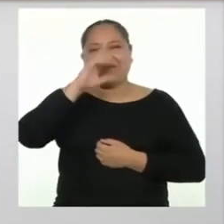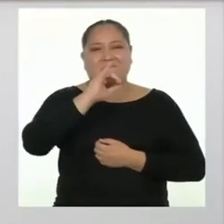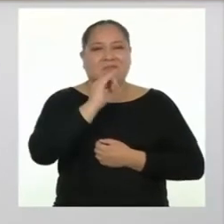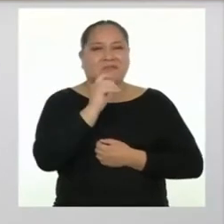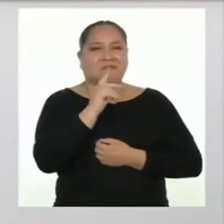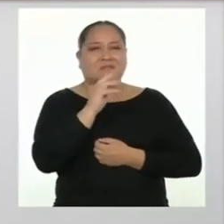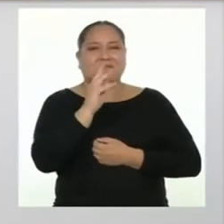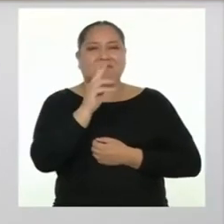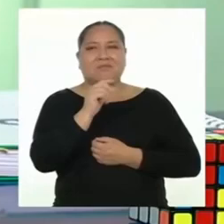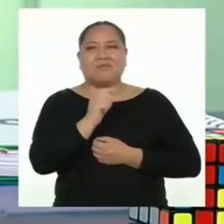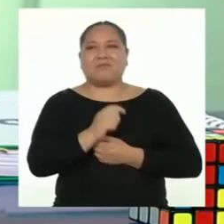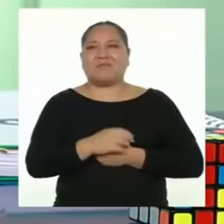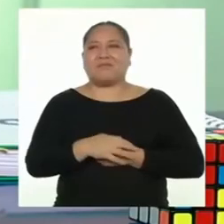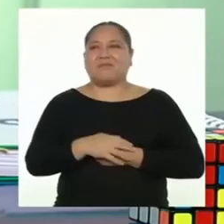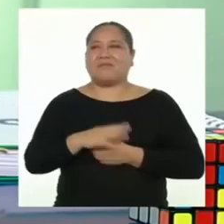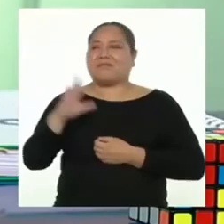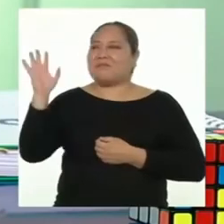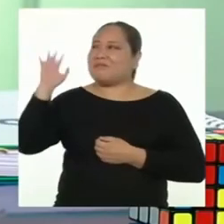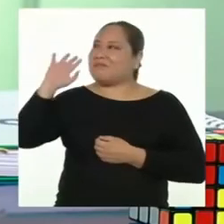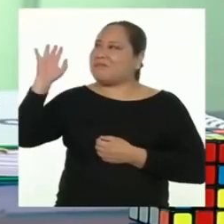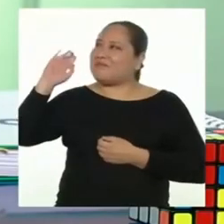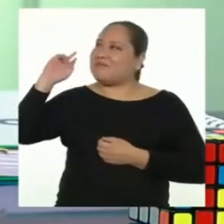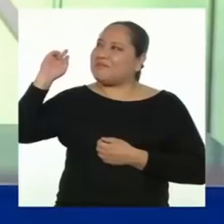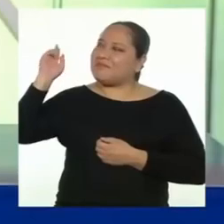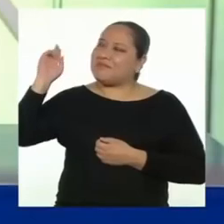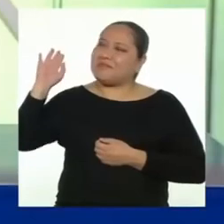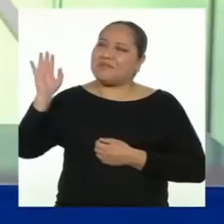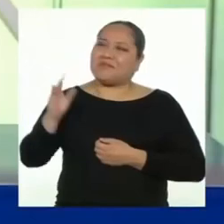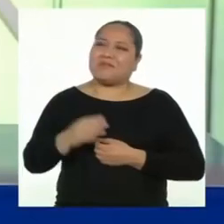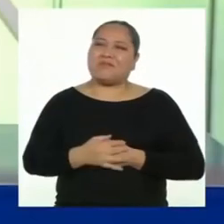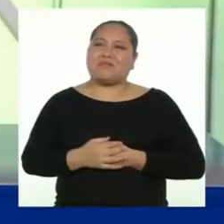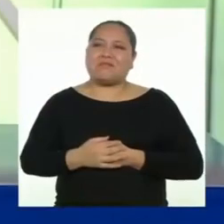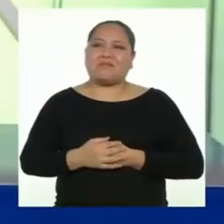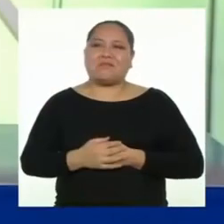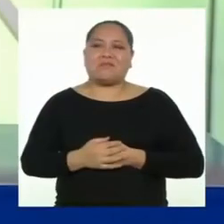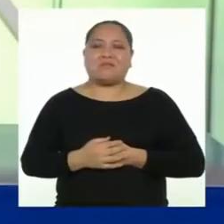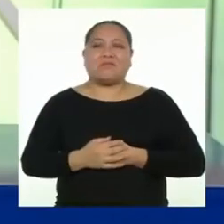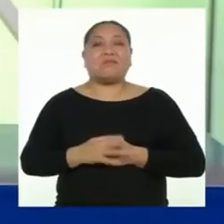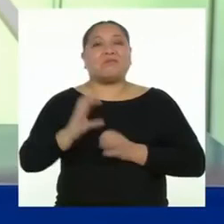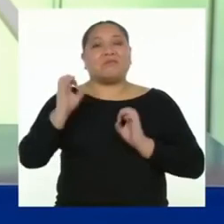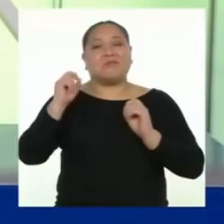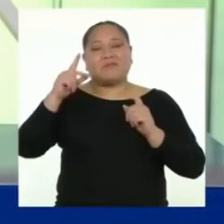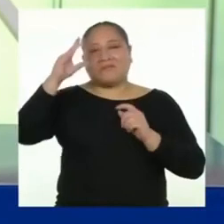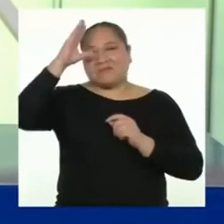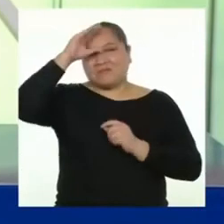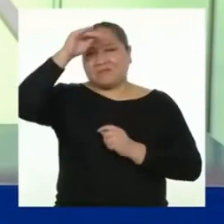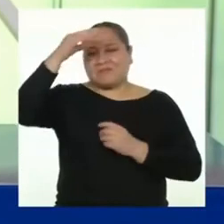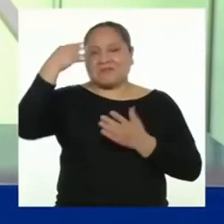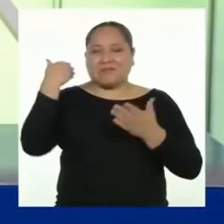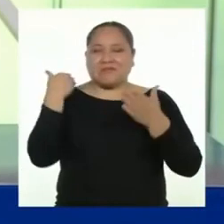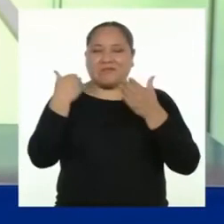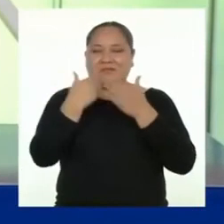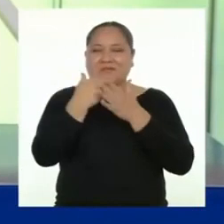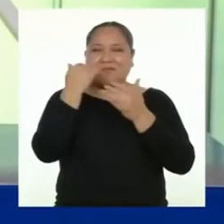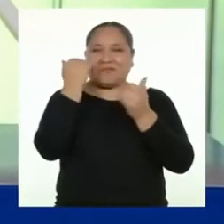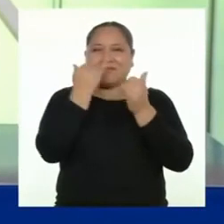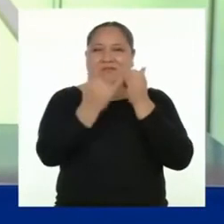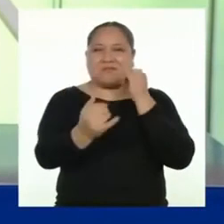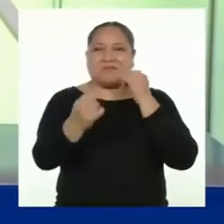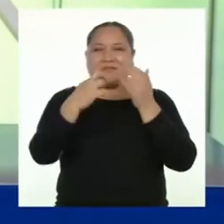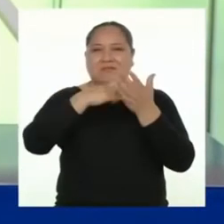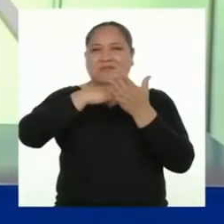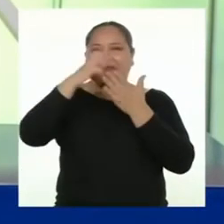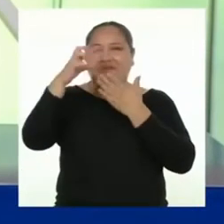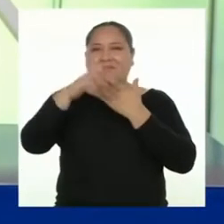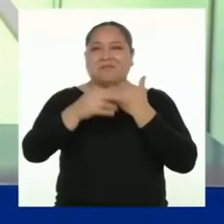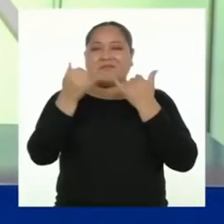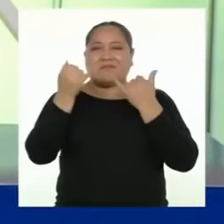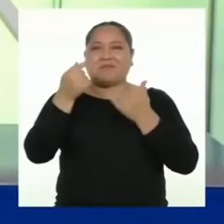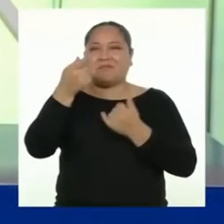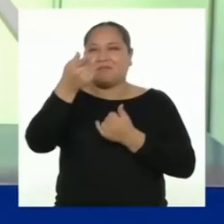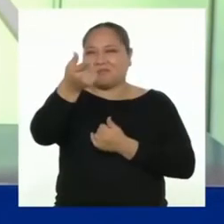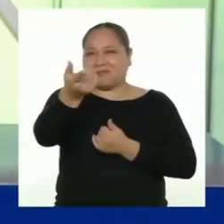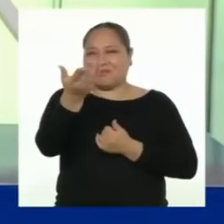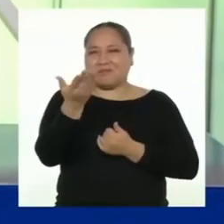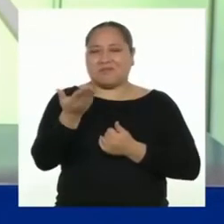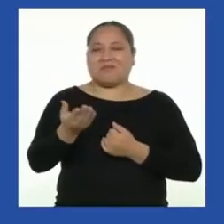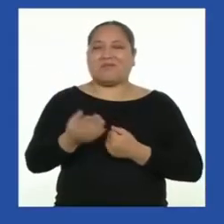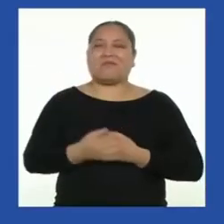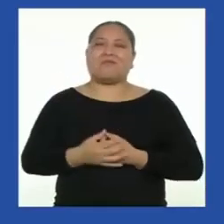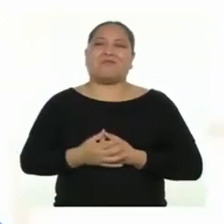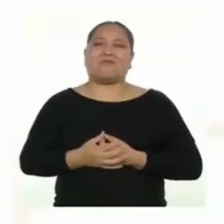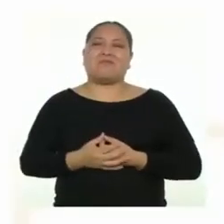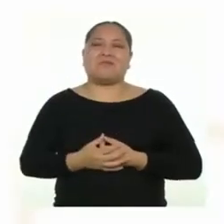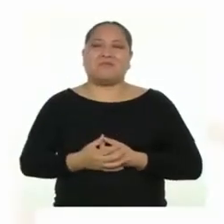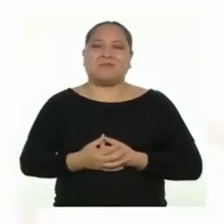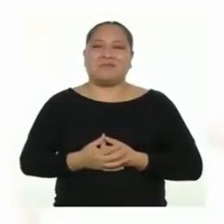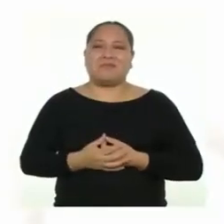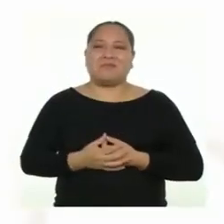¡Chao, Rebot! Hasta la próxima. Bueno, chicas y chicos, ya estamos llegando al final del programa. Y ahora el turno es